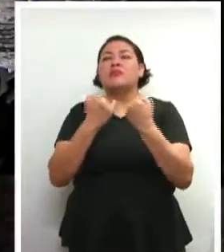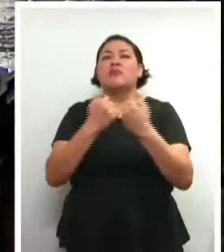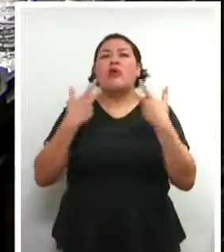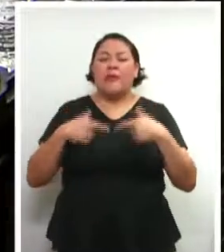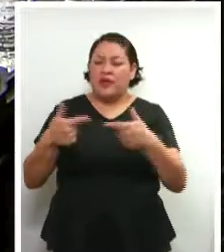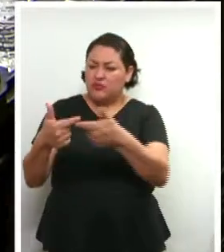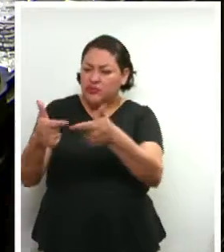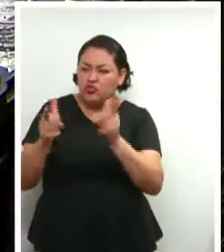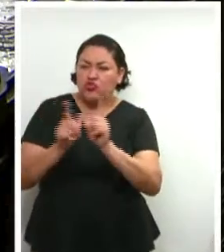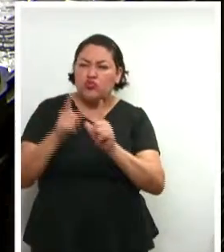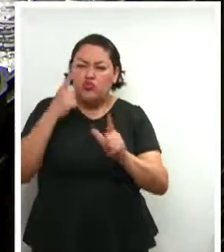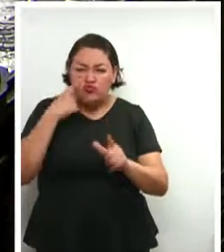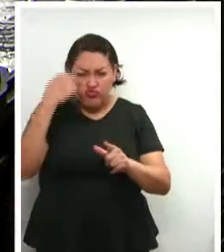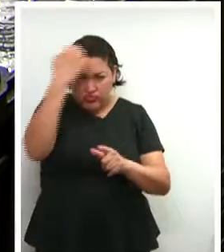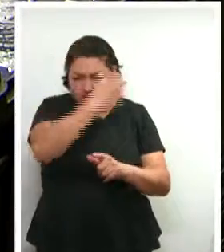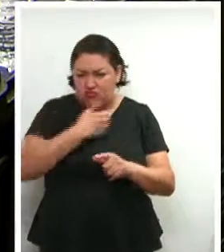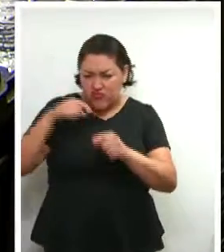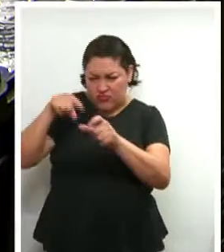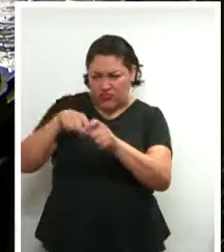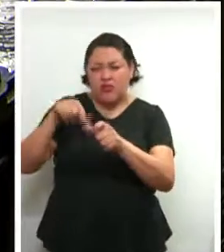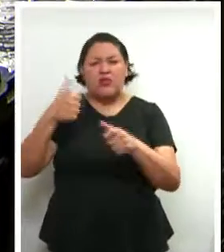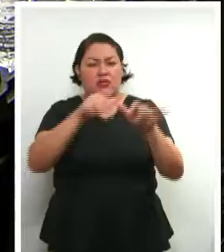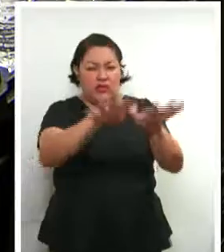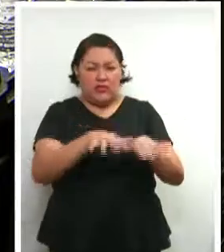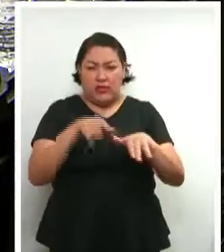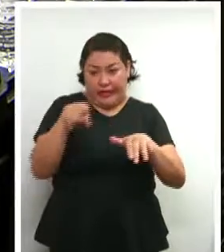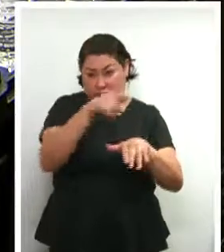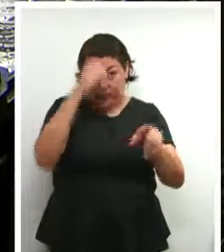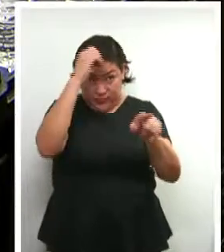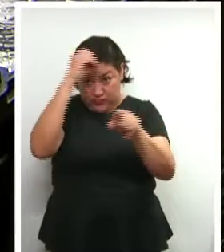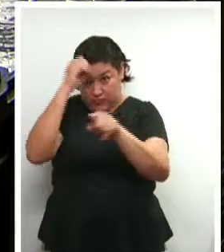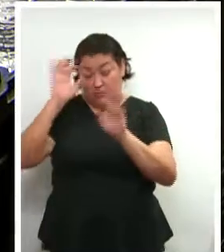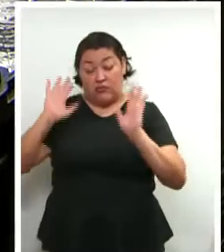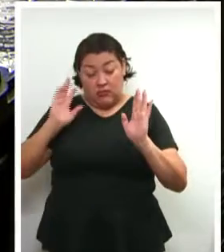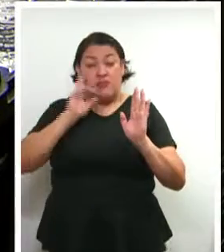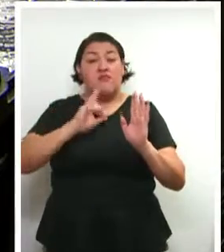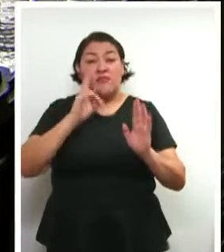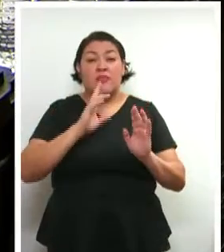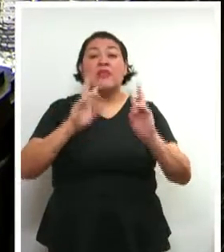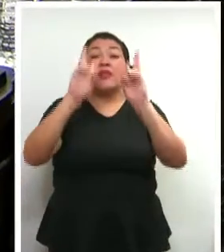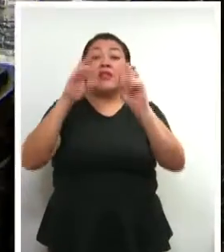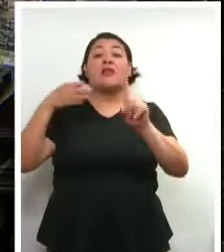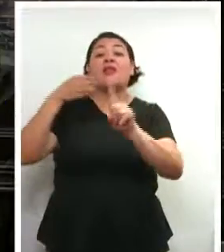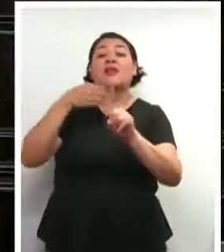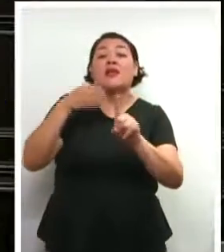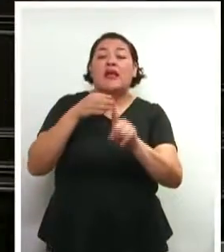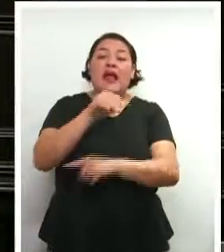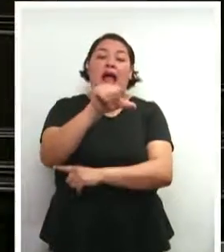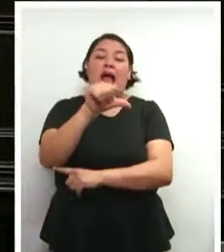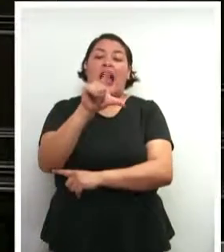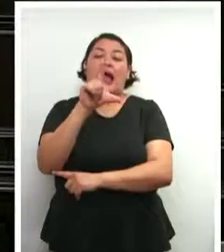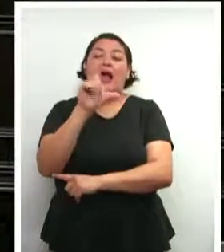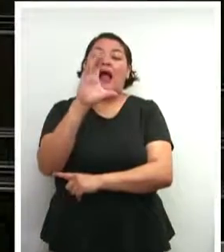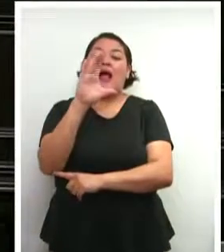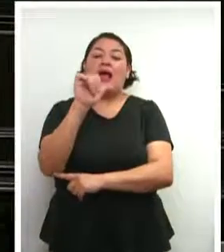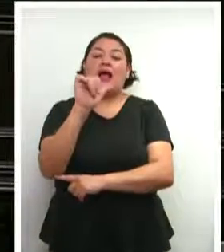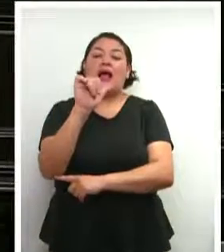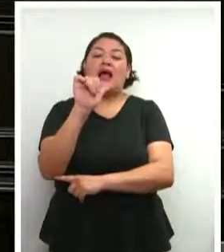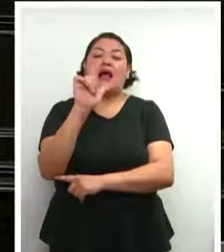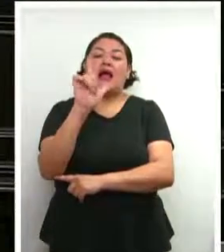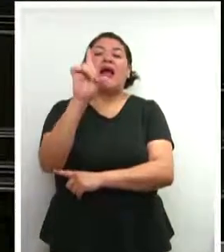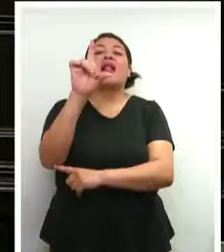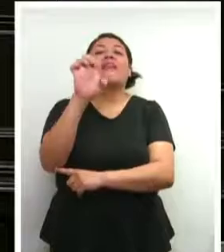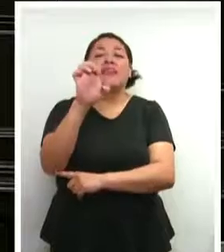comisiones dictaminadoras primeras y después desde luego al Pleno es la parte que tiene que ver con las alcaldías. Yo llamo la atención a